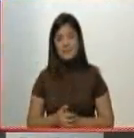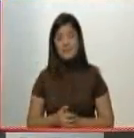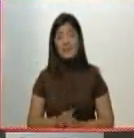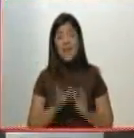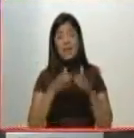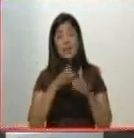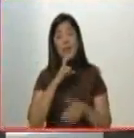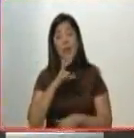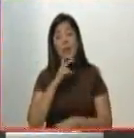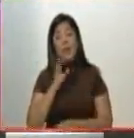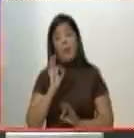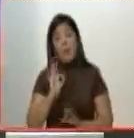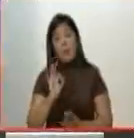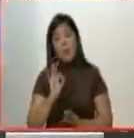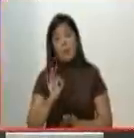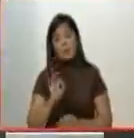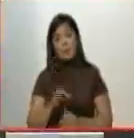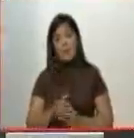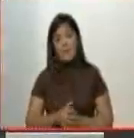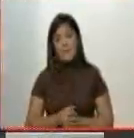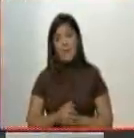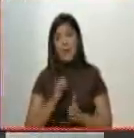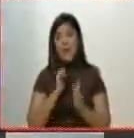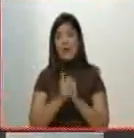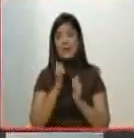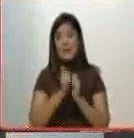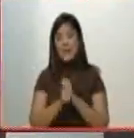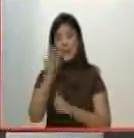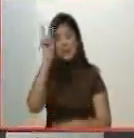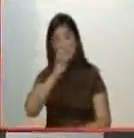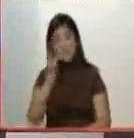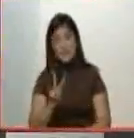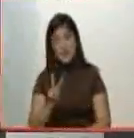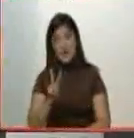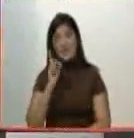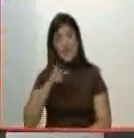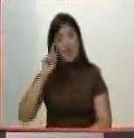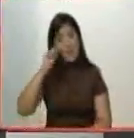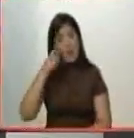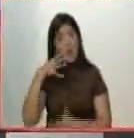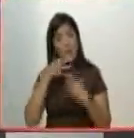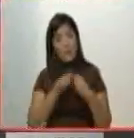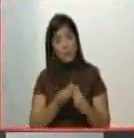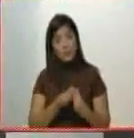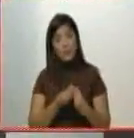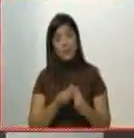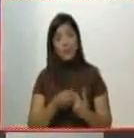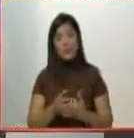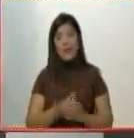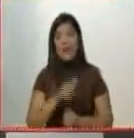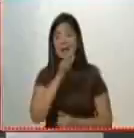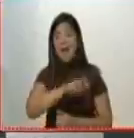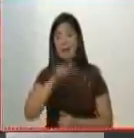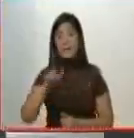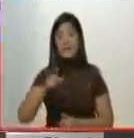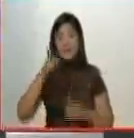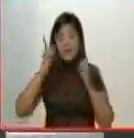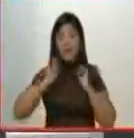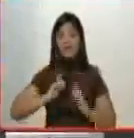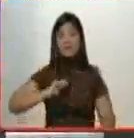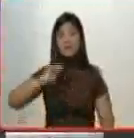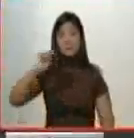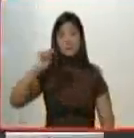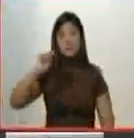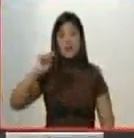de oro con el deporte venezolano. Recordar que está acompañado pues con cada uno de los medallistas que